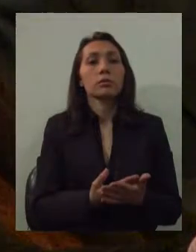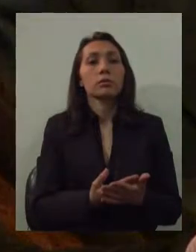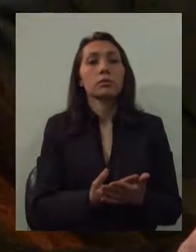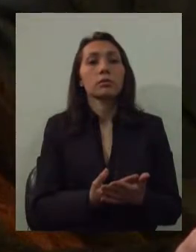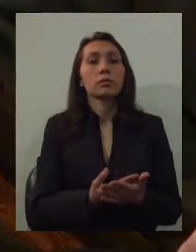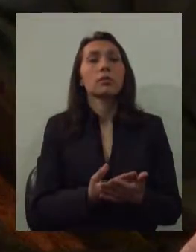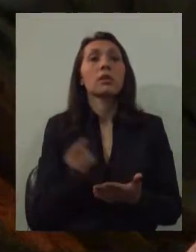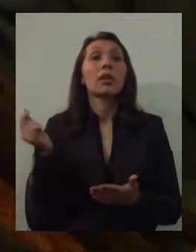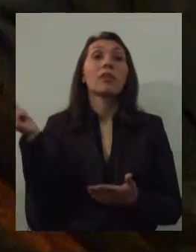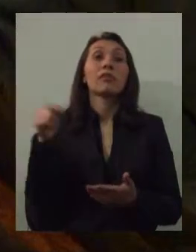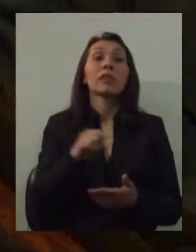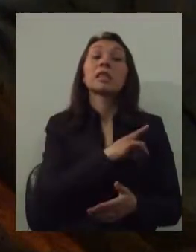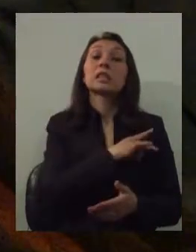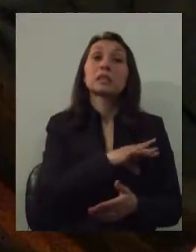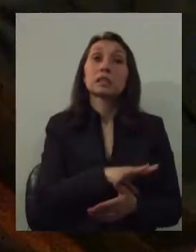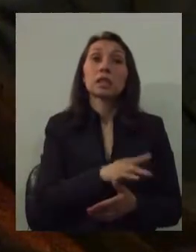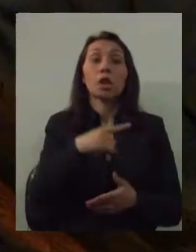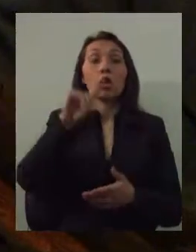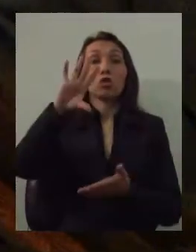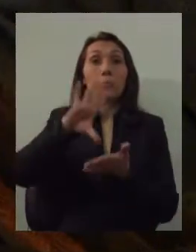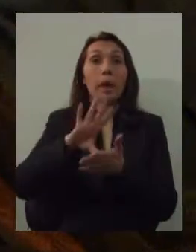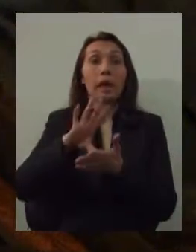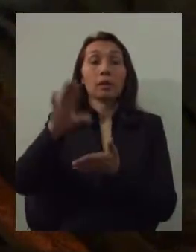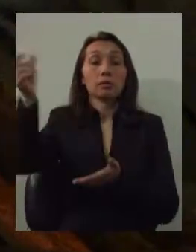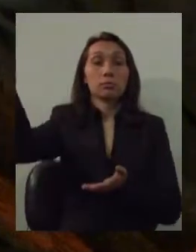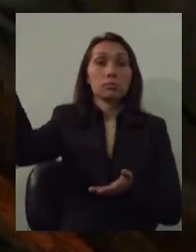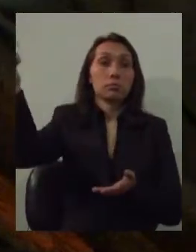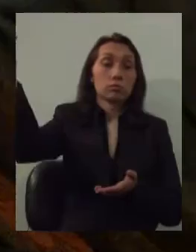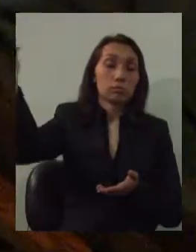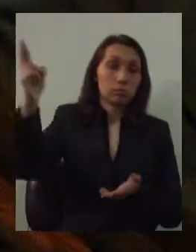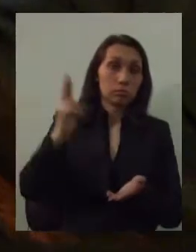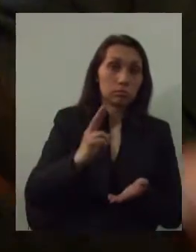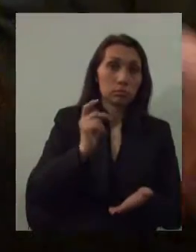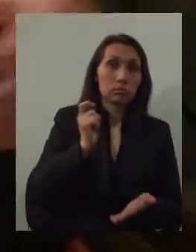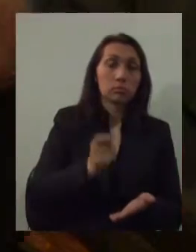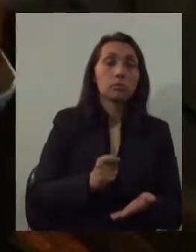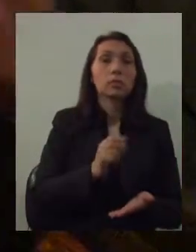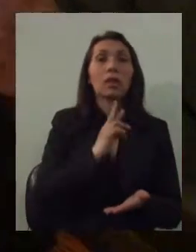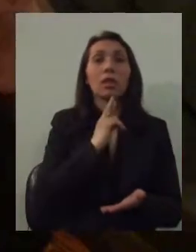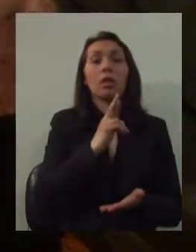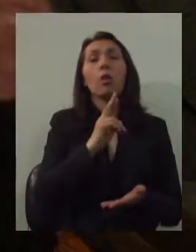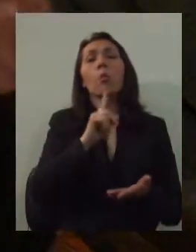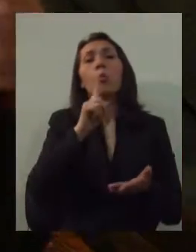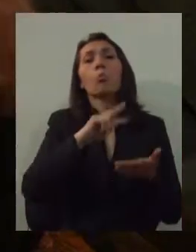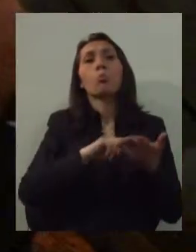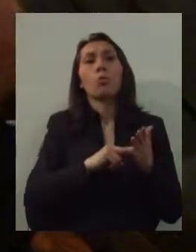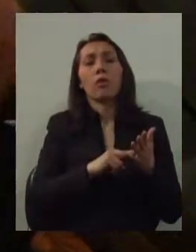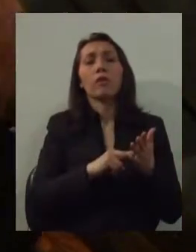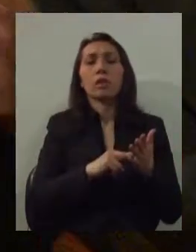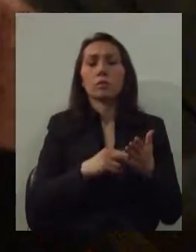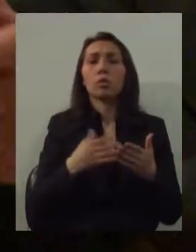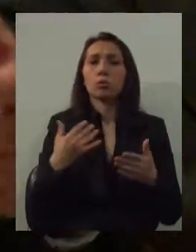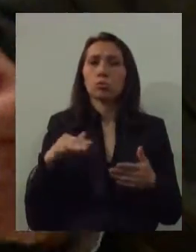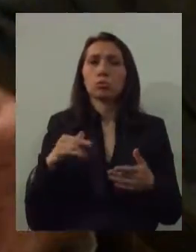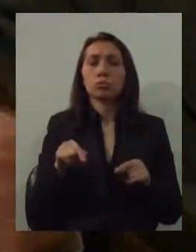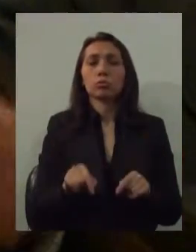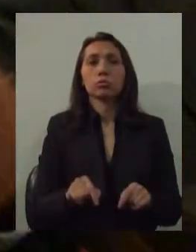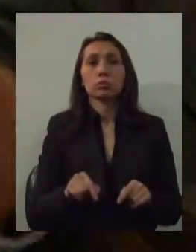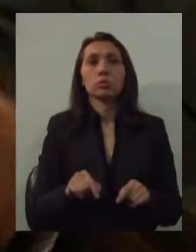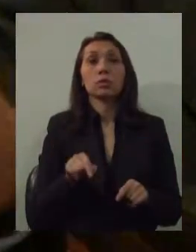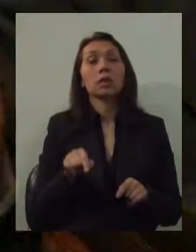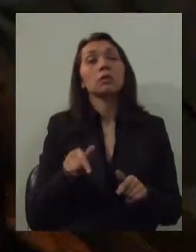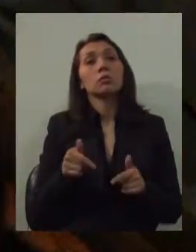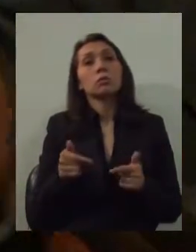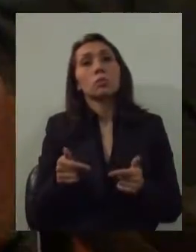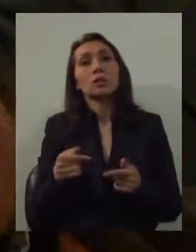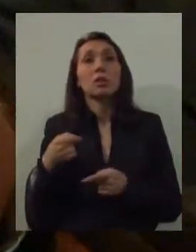llega a Chile una sentencia extranjera que ha resuelto un problema que es contencioso, esa suerte